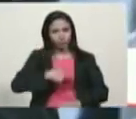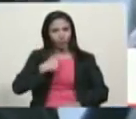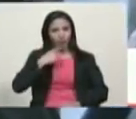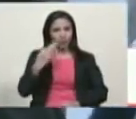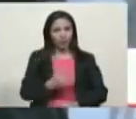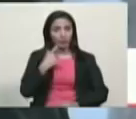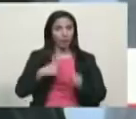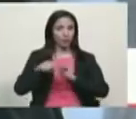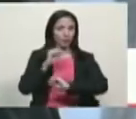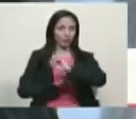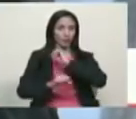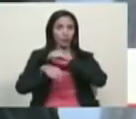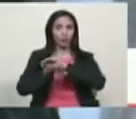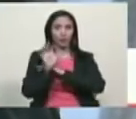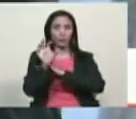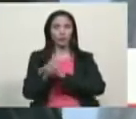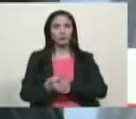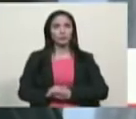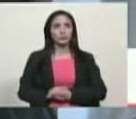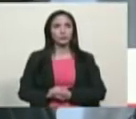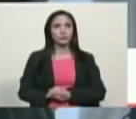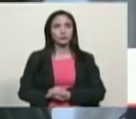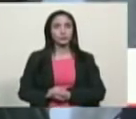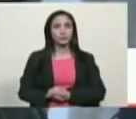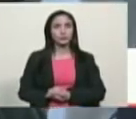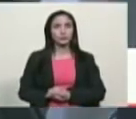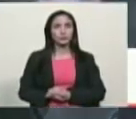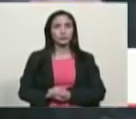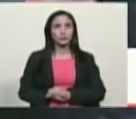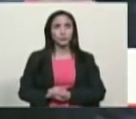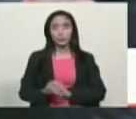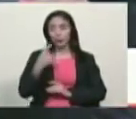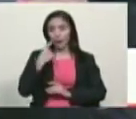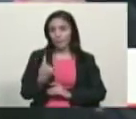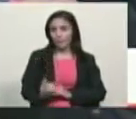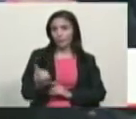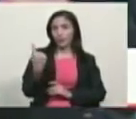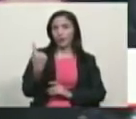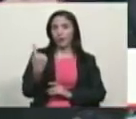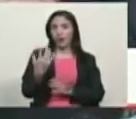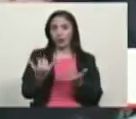ser defendidas en este planeta. Es decir, aquí está